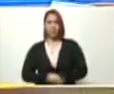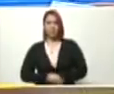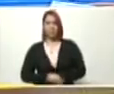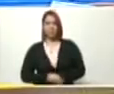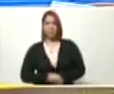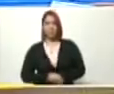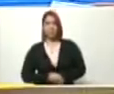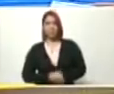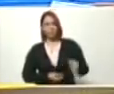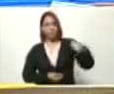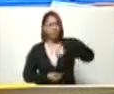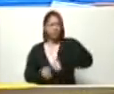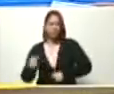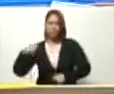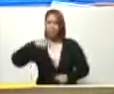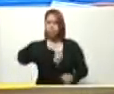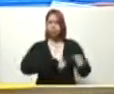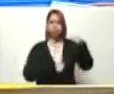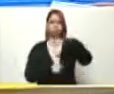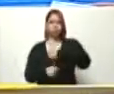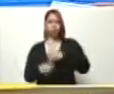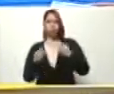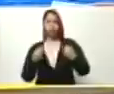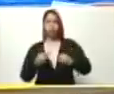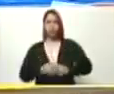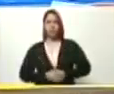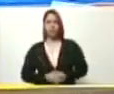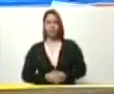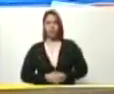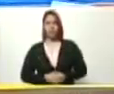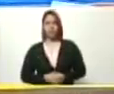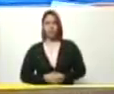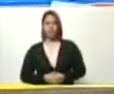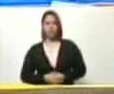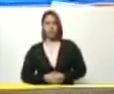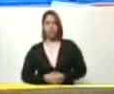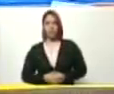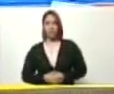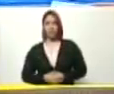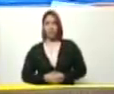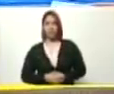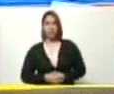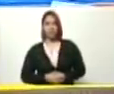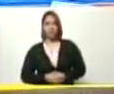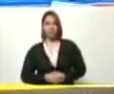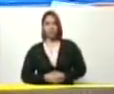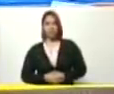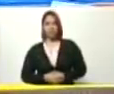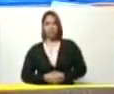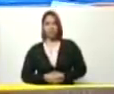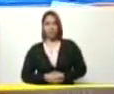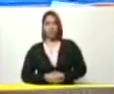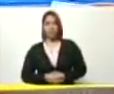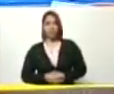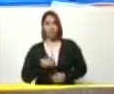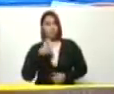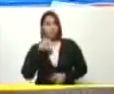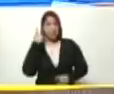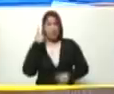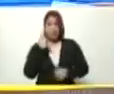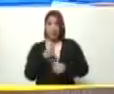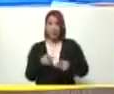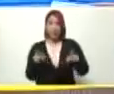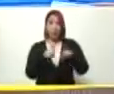la izquierda, con la derecha, con el jab, con el upper, con el recto. Así debe ser